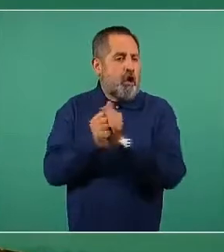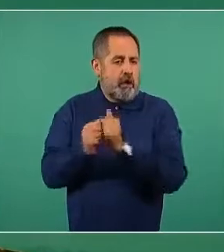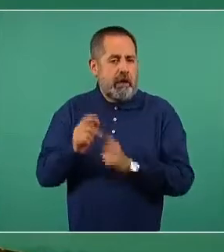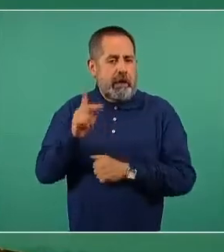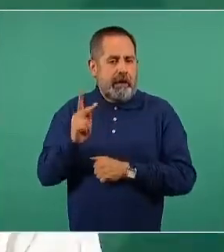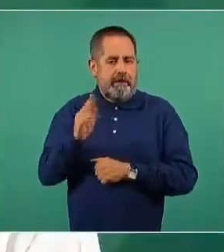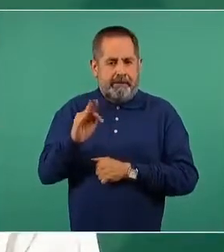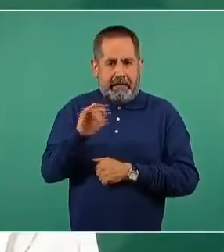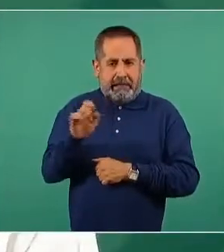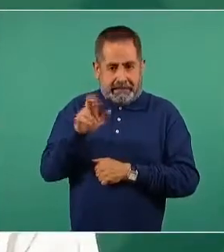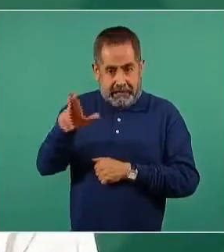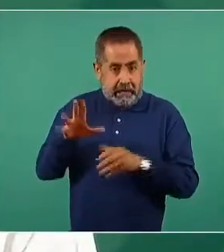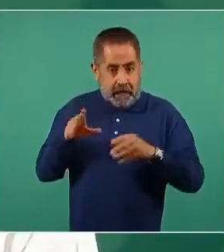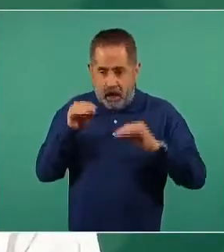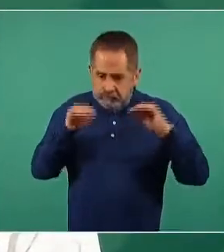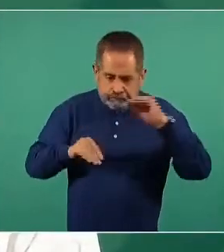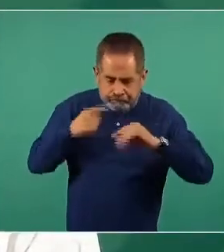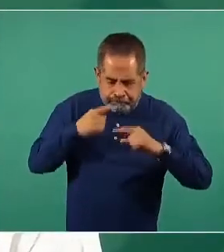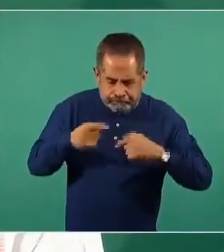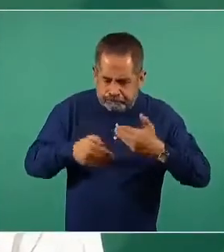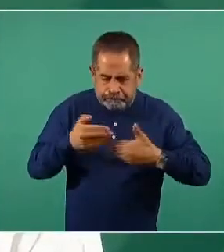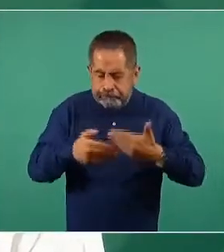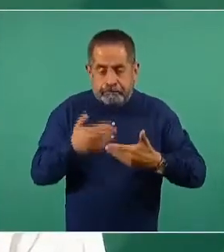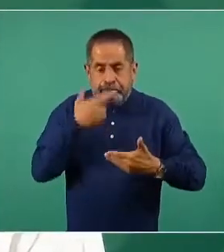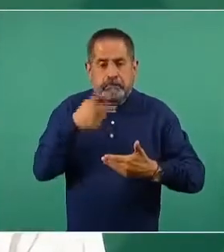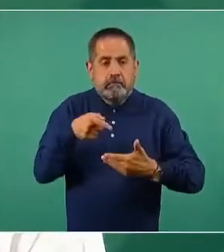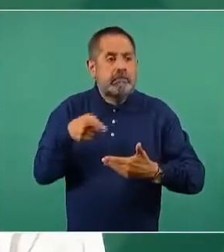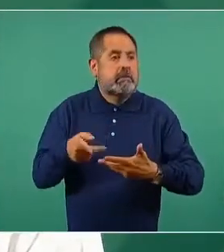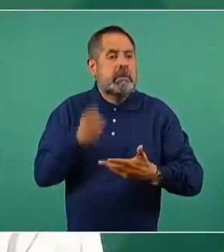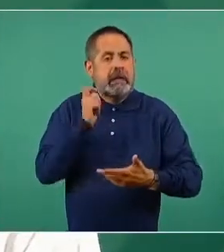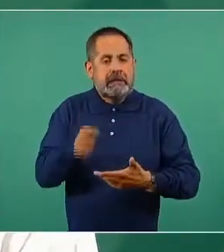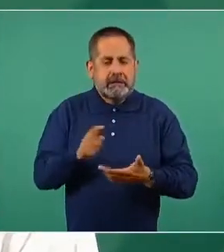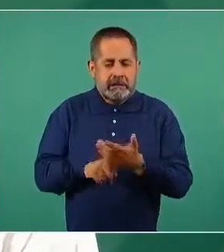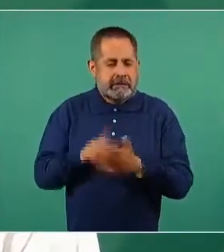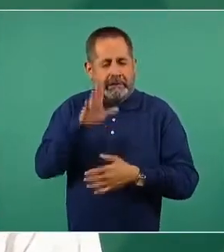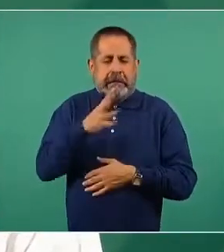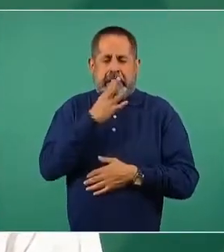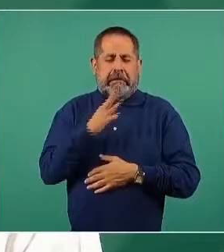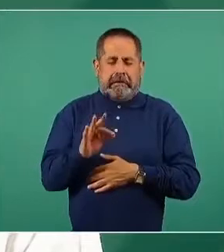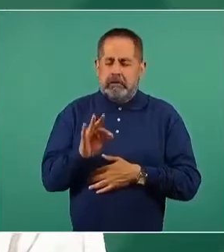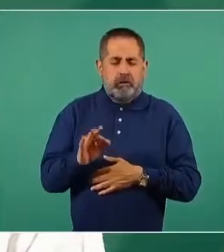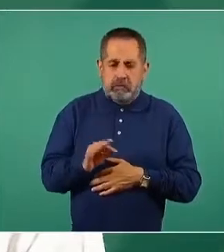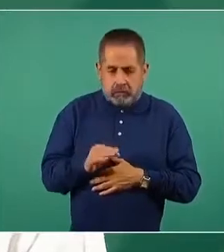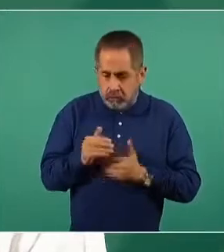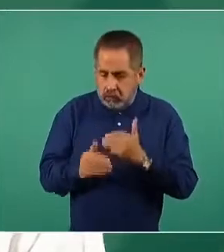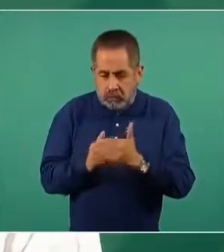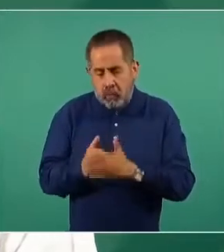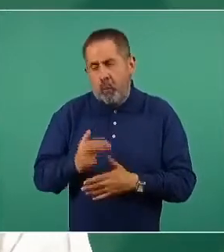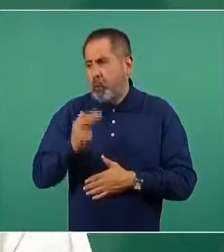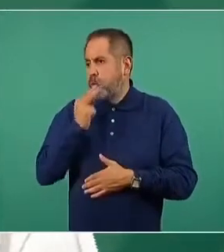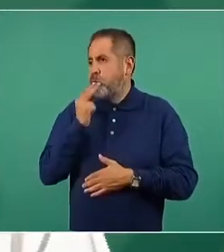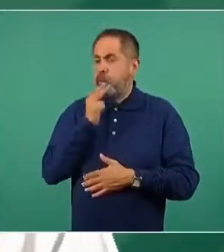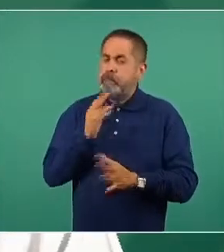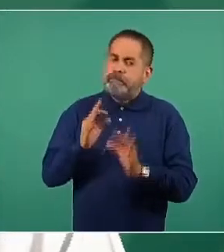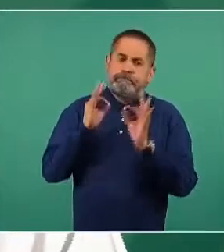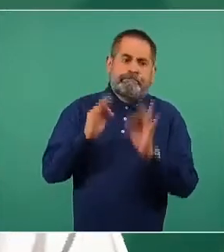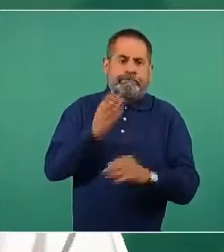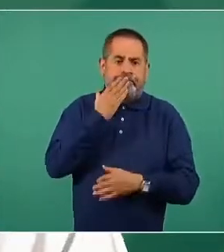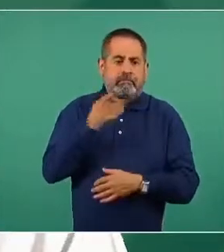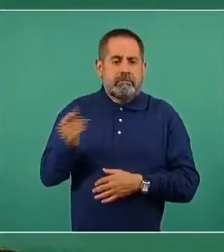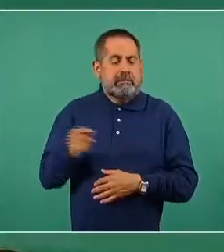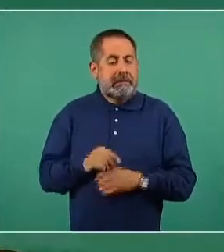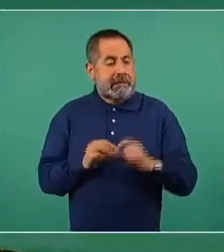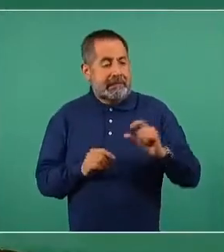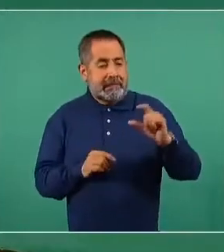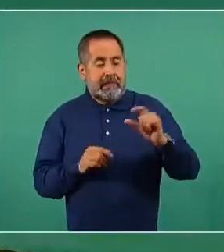asociada Pfizer. El desarrollo tecnológico, por simple que parece, resultó muy útil, y es